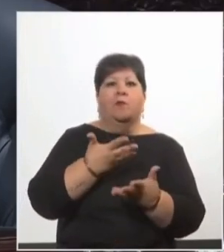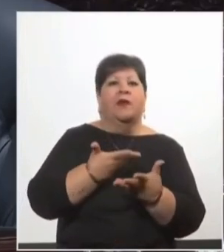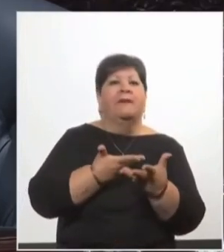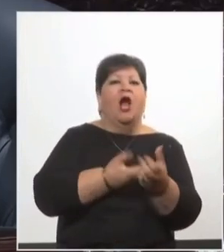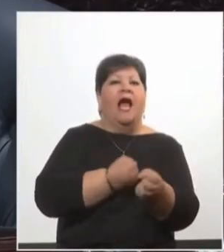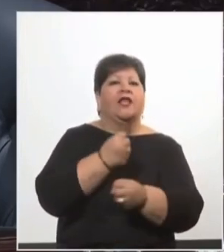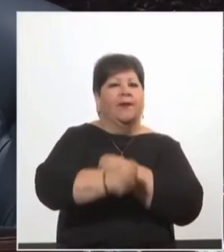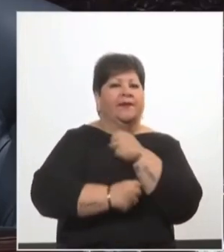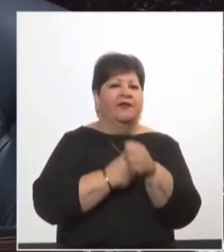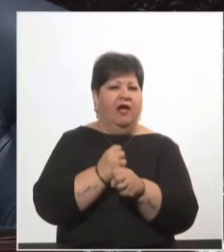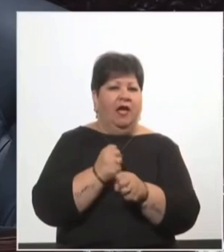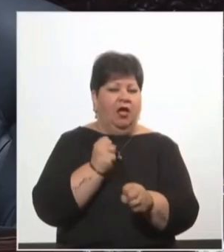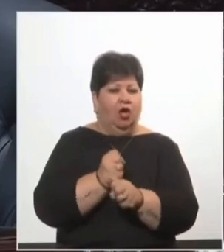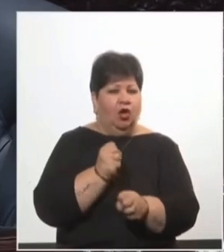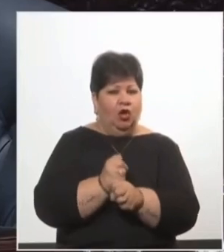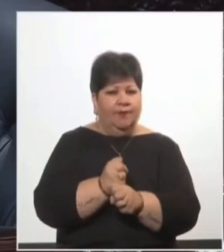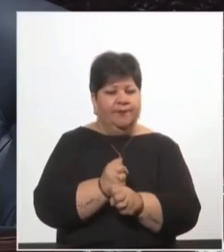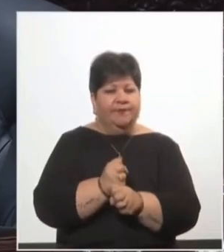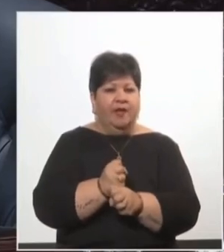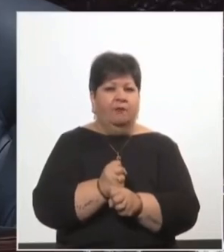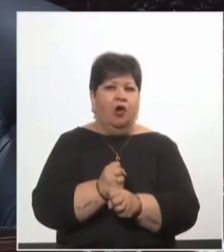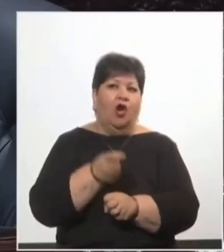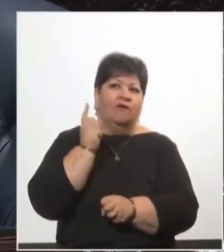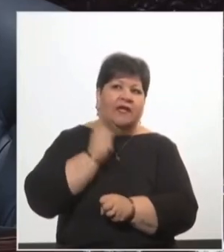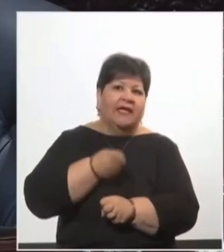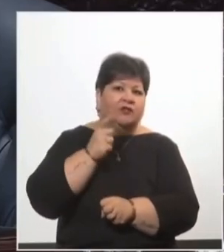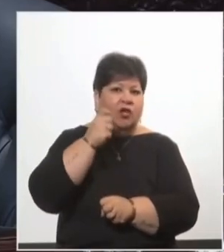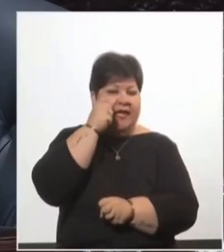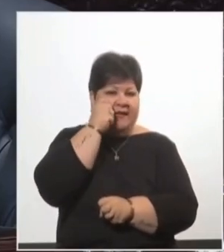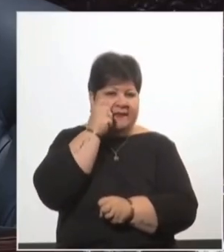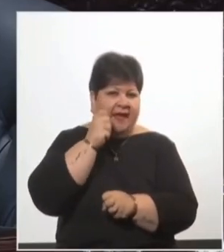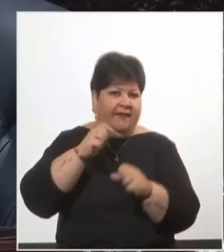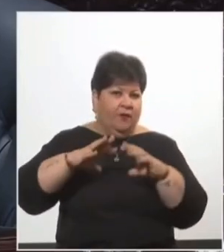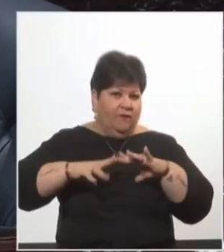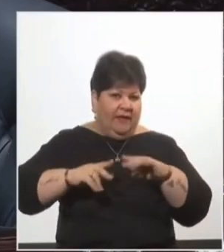años trabajados o la causal de retiro obligatorio por edad.